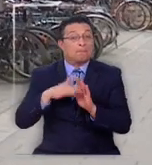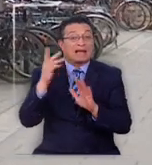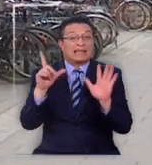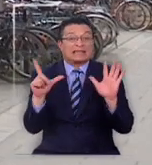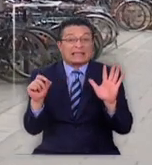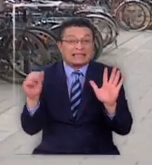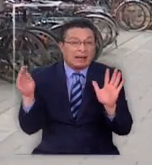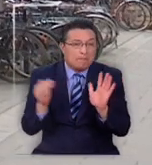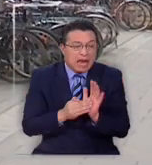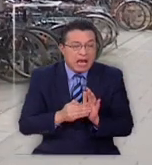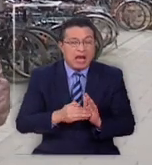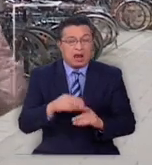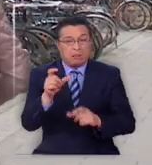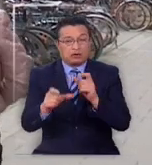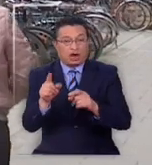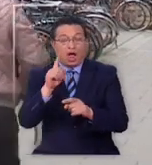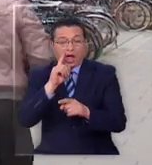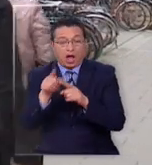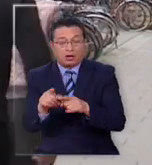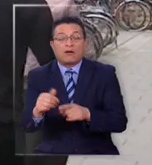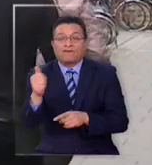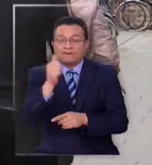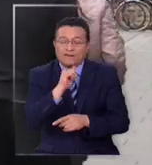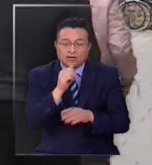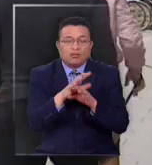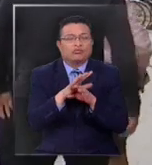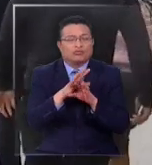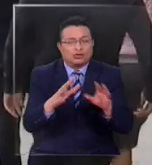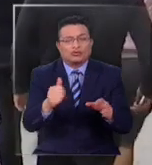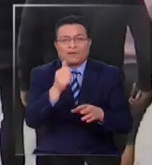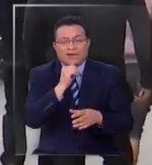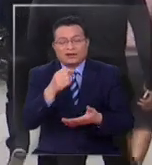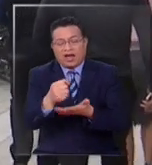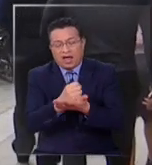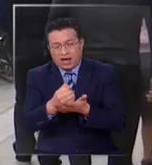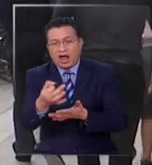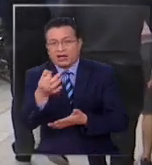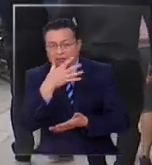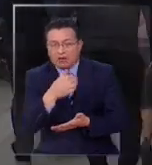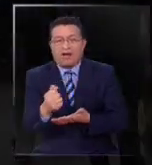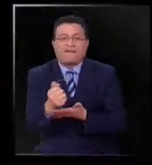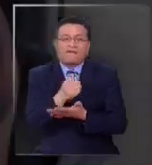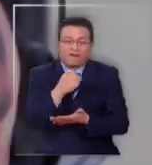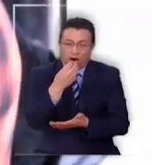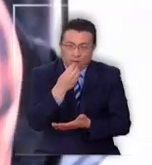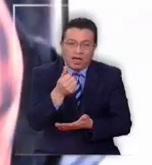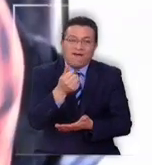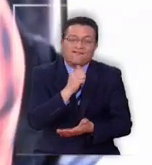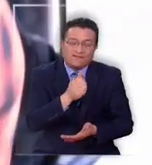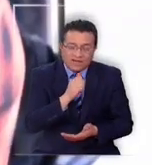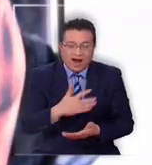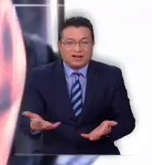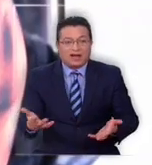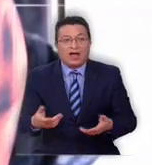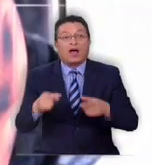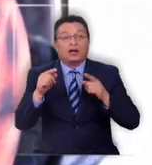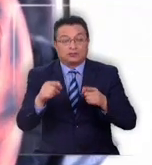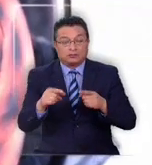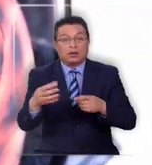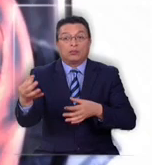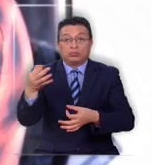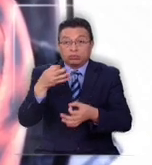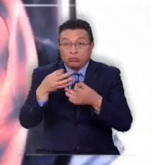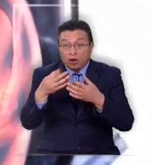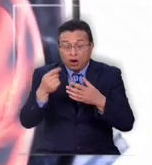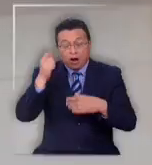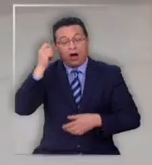70.000 personas ahí. Y falta de mucho, falta de medicamentos, falta de comida. Desde esa noticia que Patricio no paró